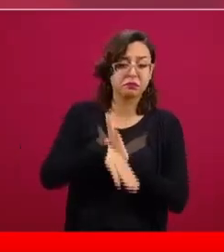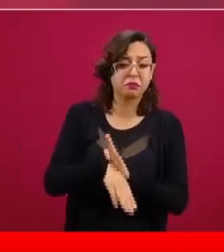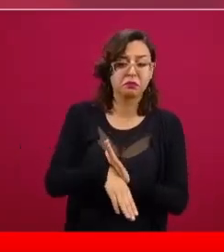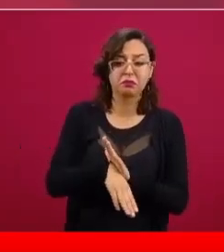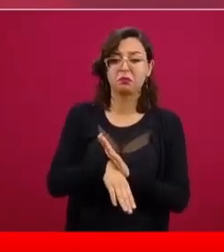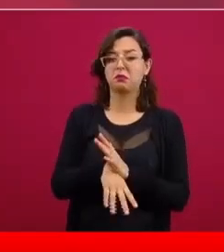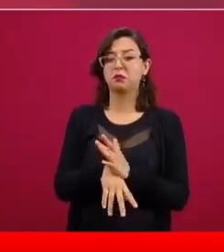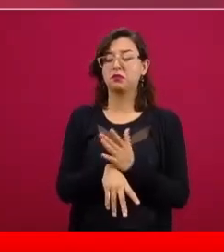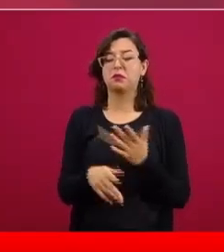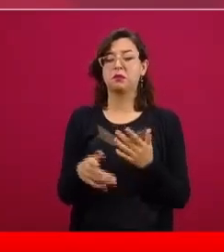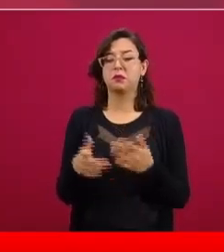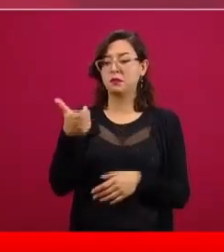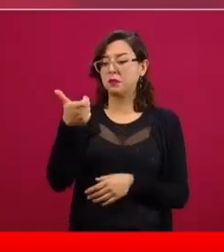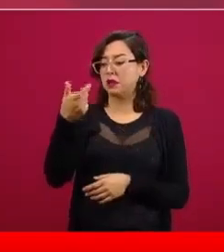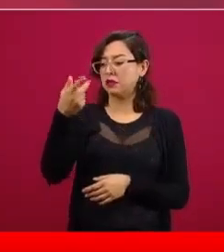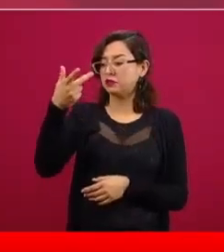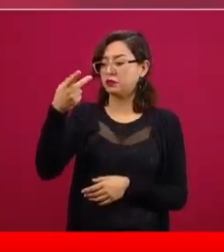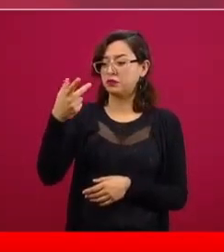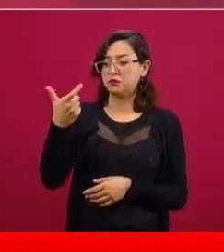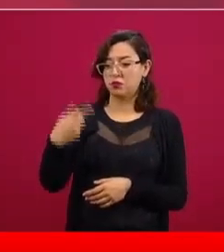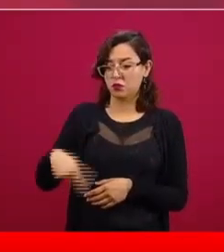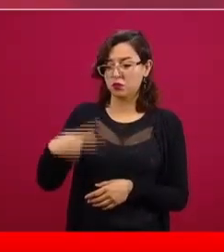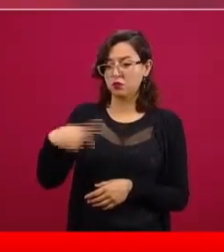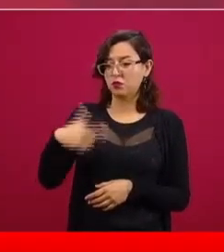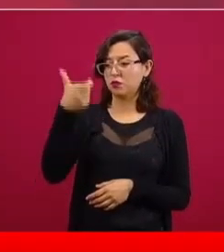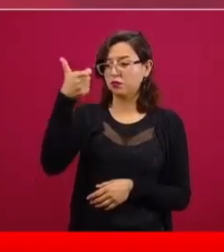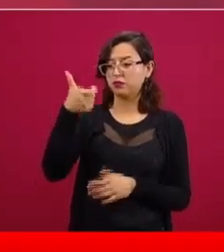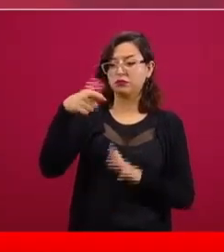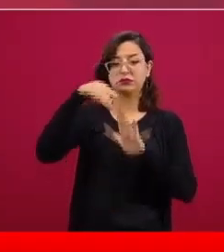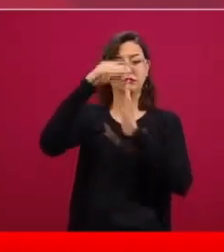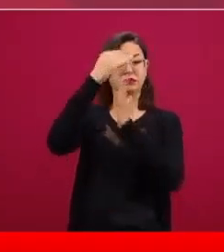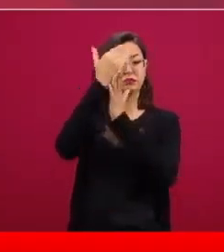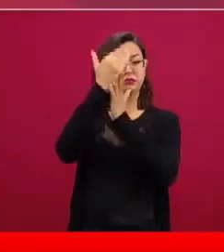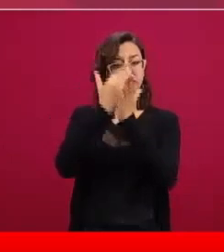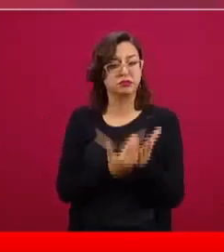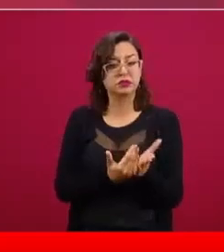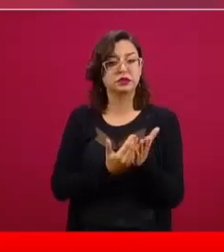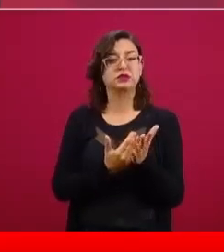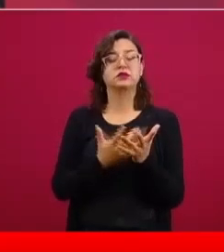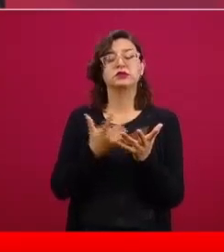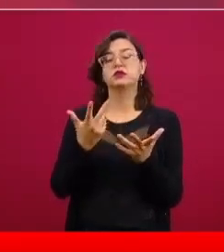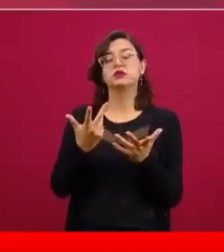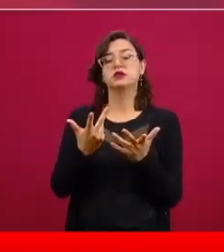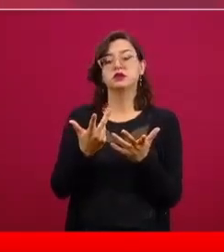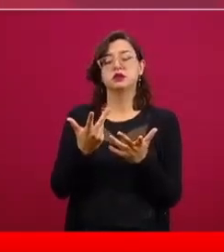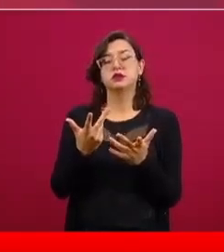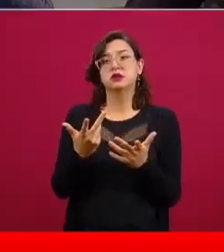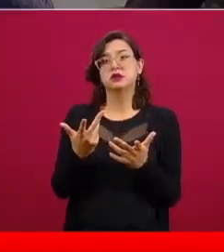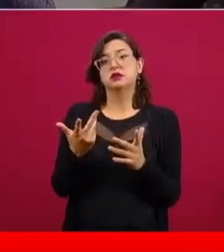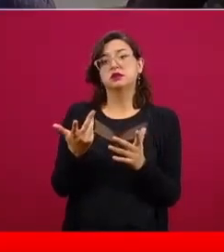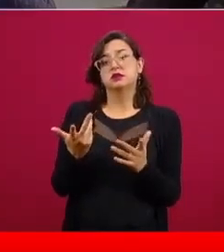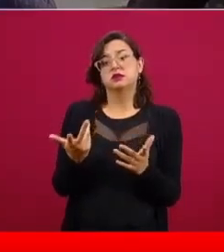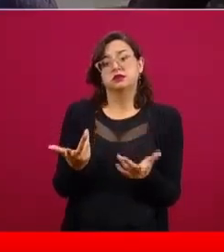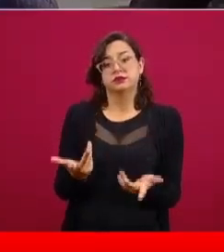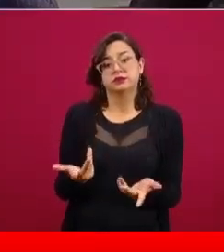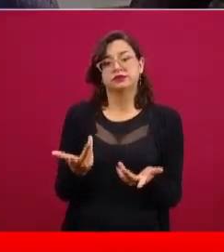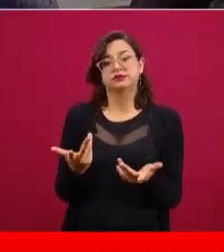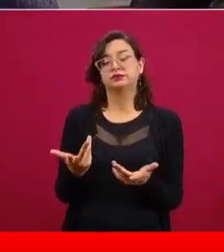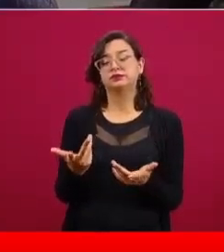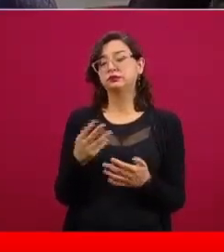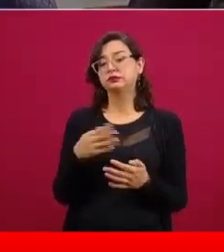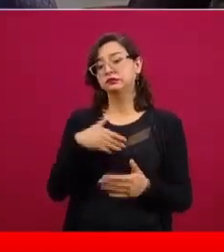la depreciación de nuestra moneda, de los pronósticos de